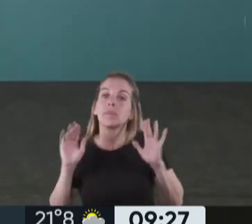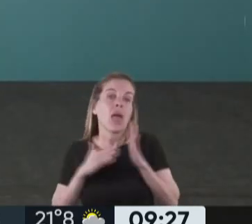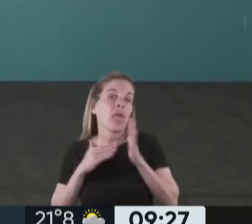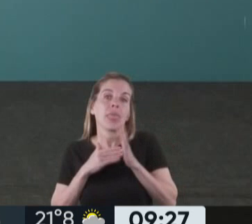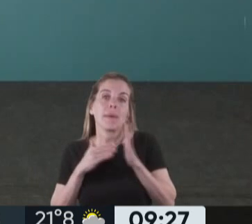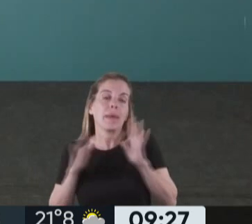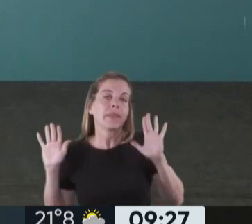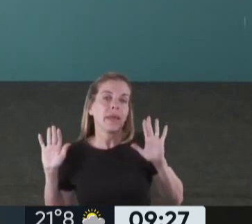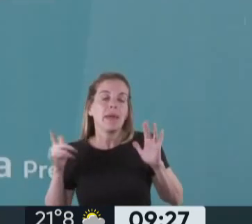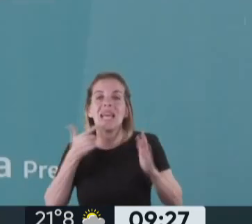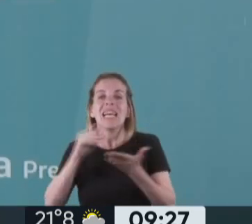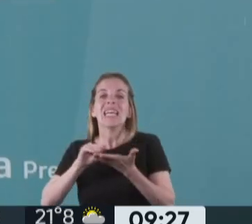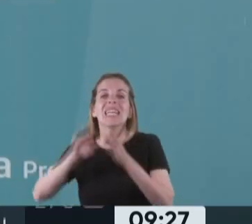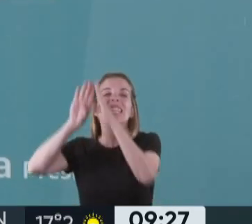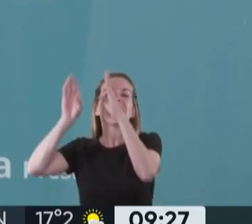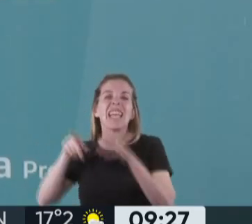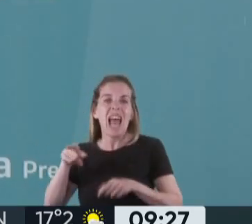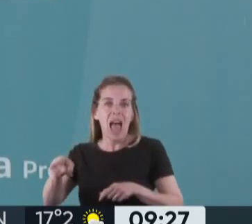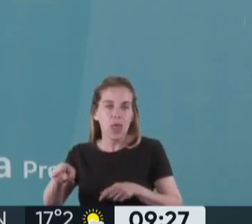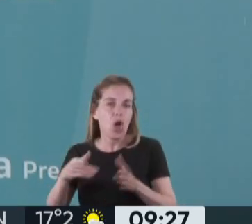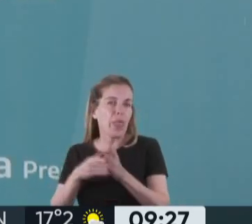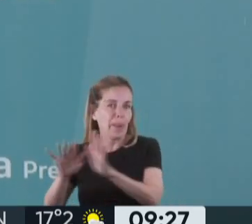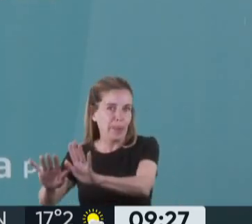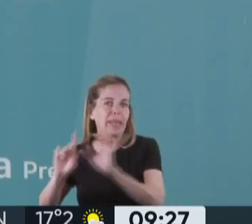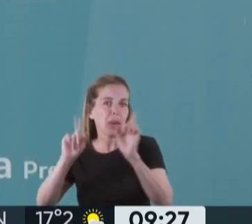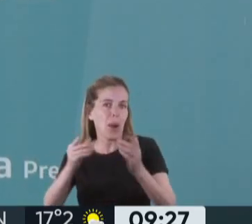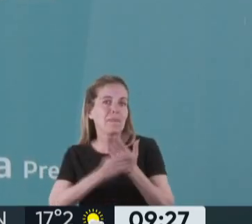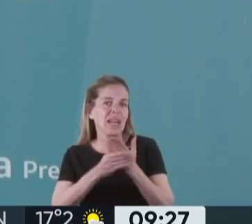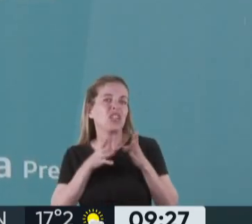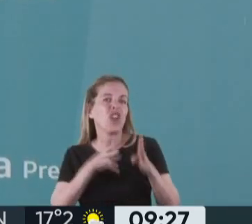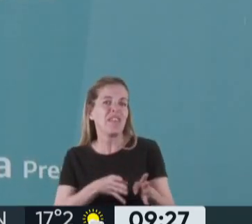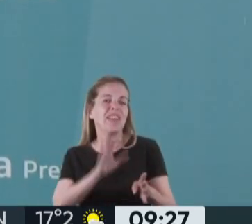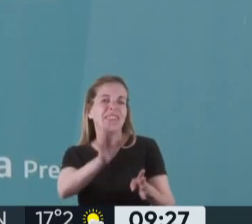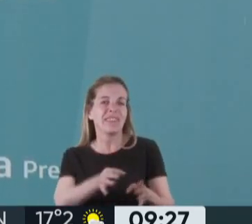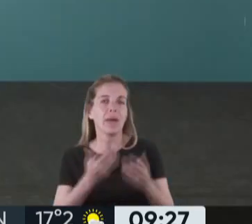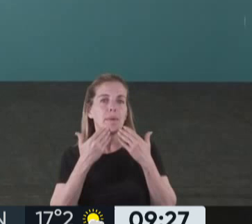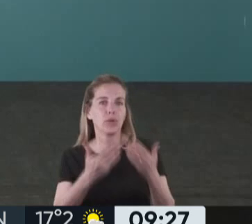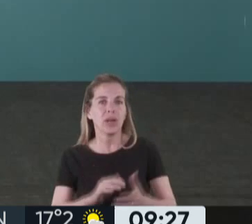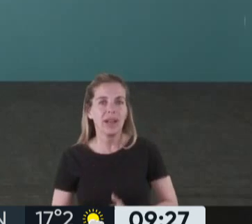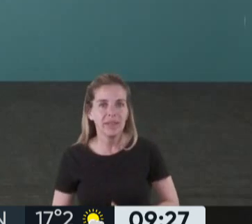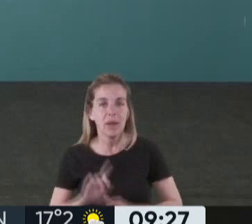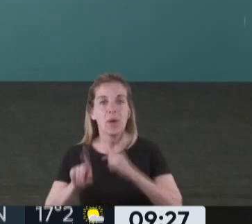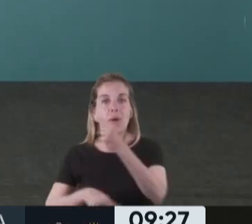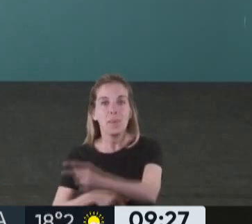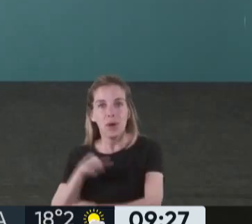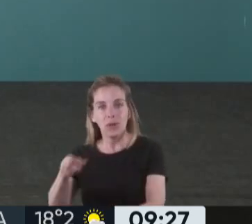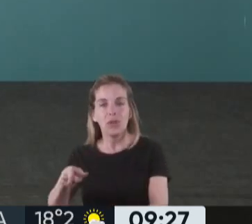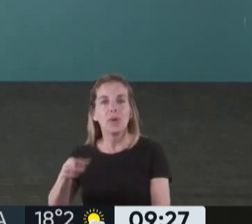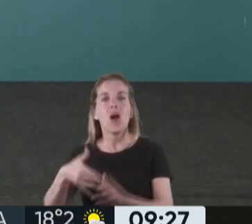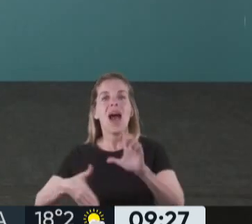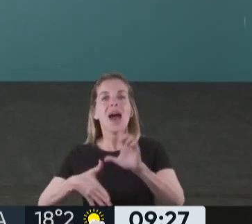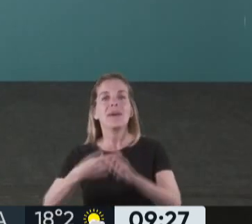tiene que tomar el Senado. De todas maneras, el ministro de Defensa seguramente estará en tema. Muchas gracias. Estela Garnica, de América